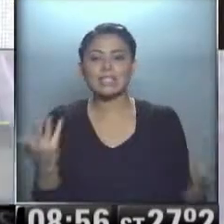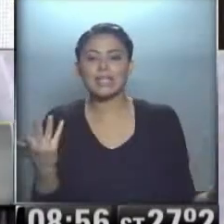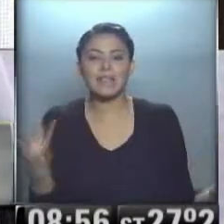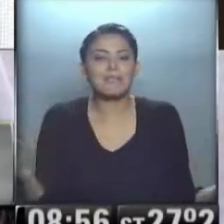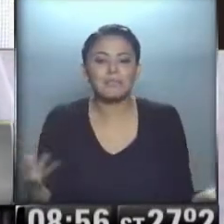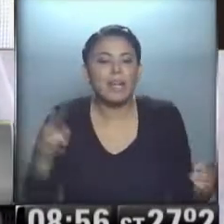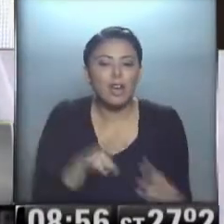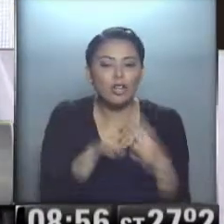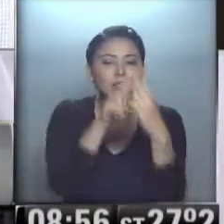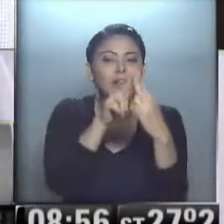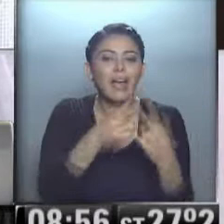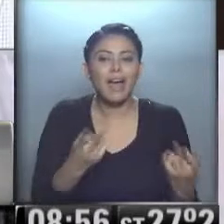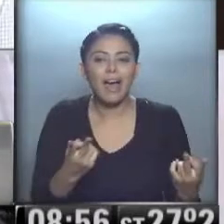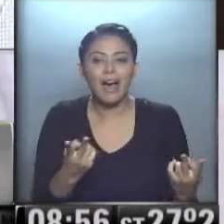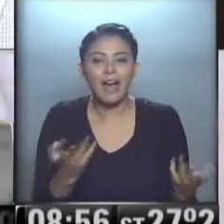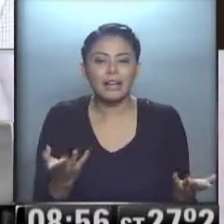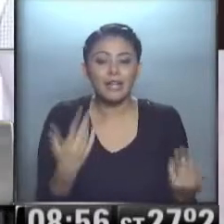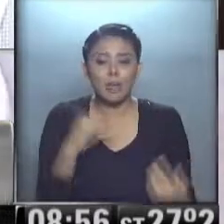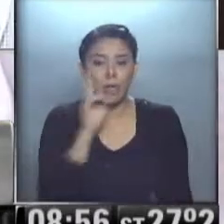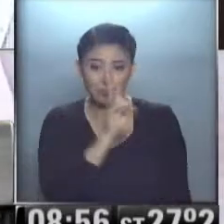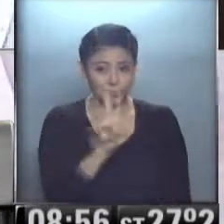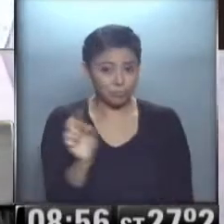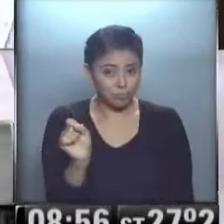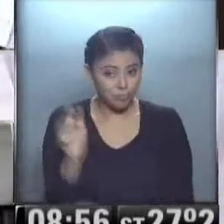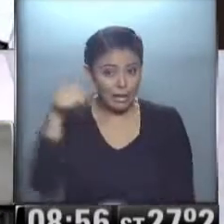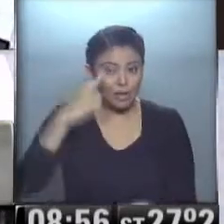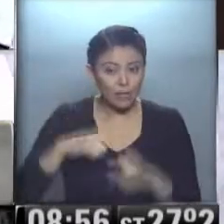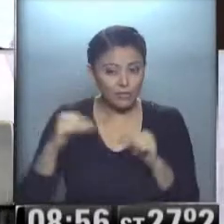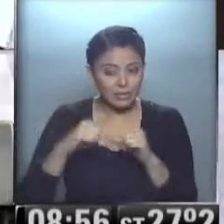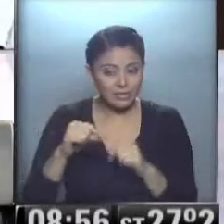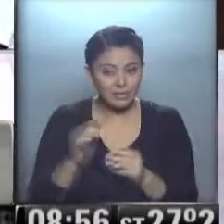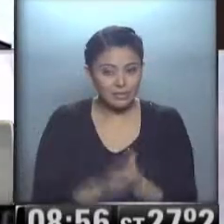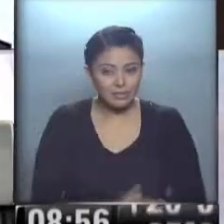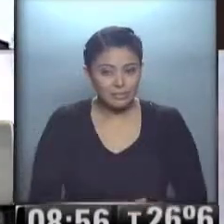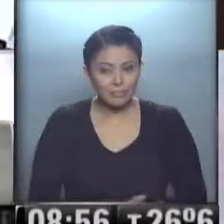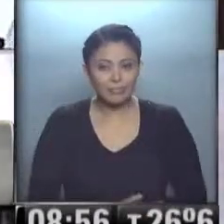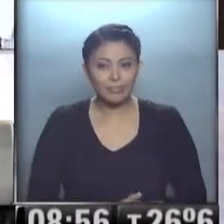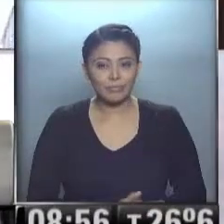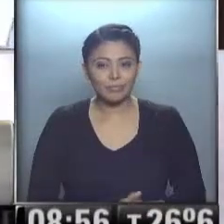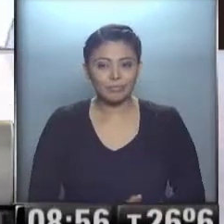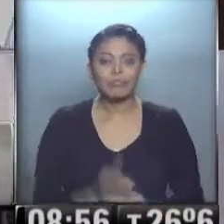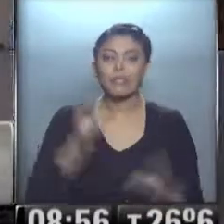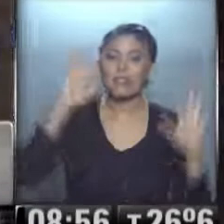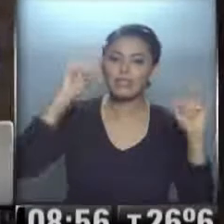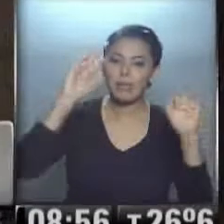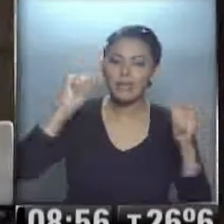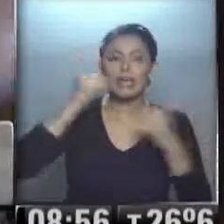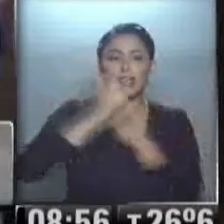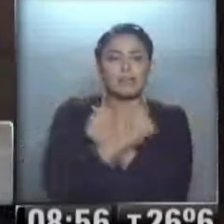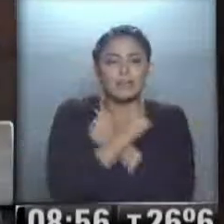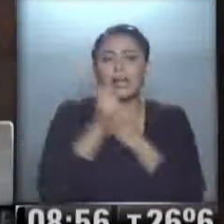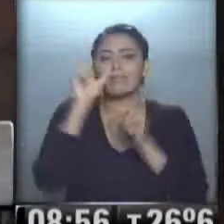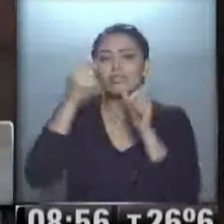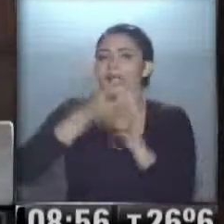de reencuentros que se observan verdad en estas fechas tan particulares despedidas afectos